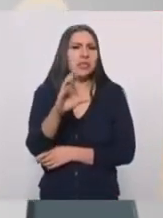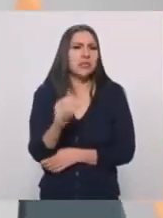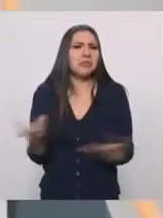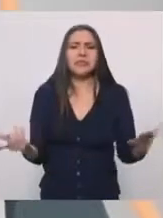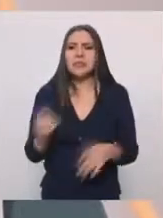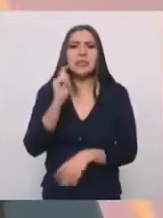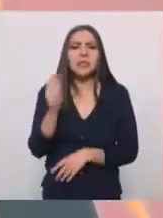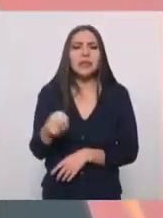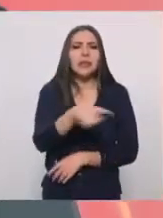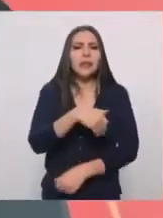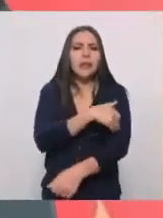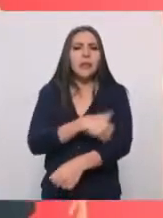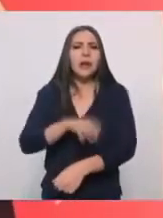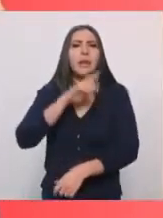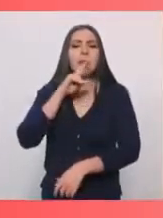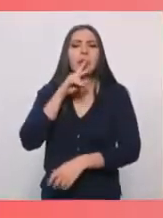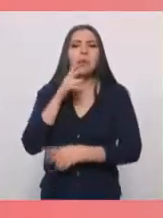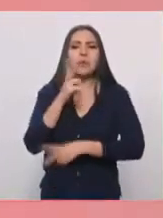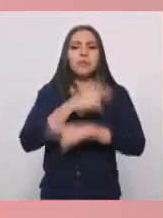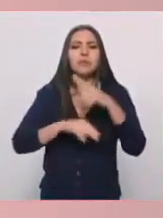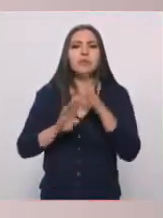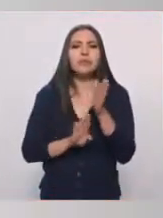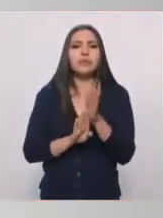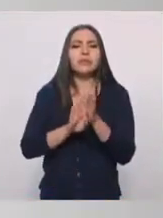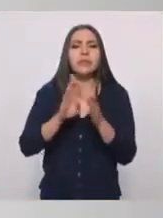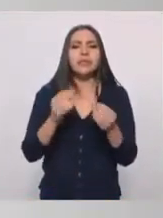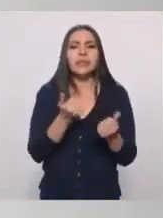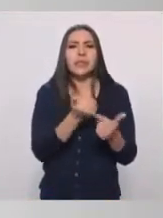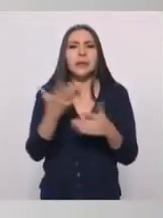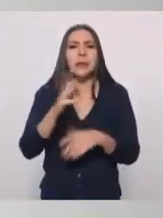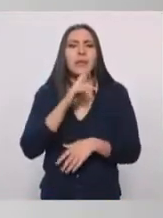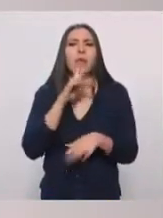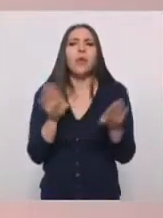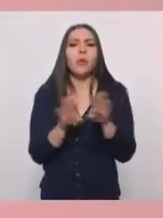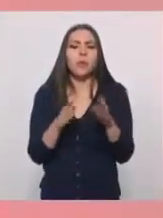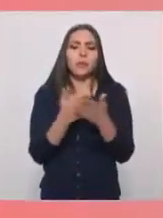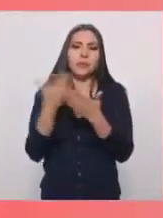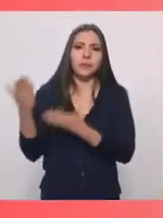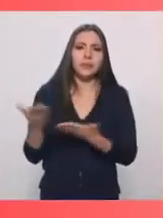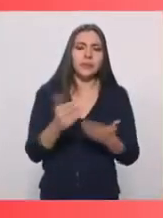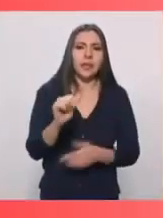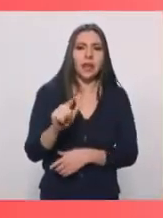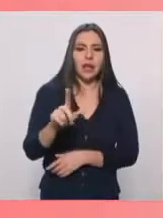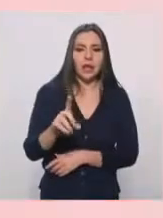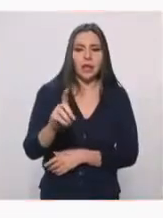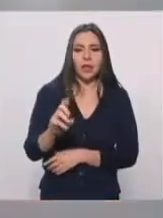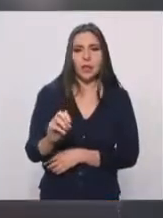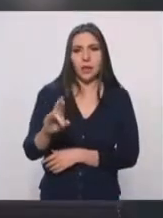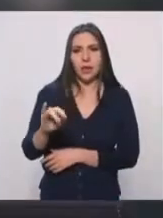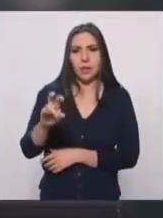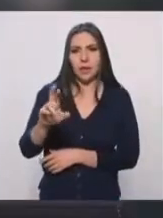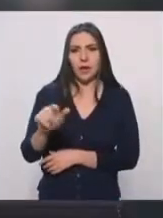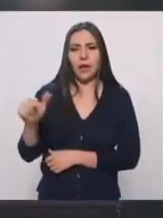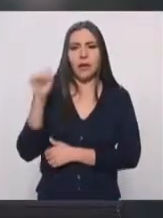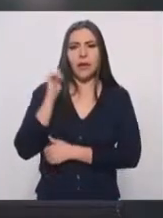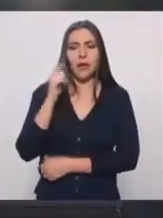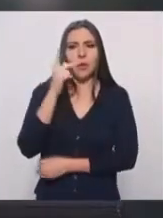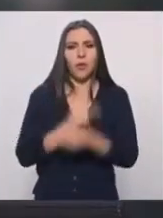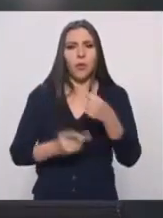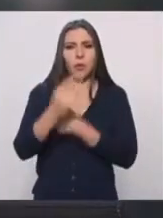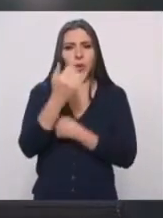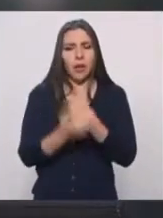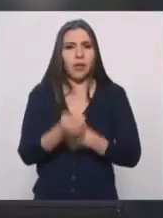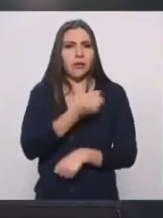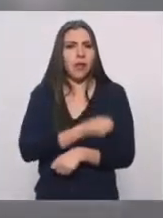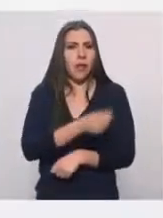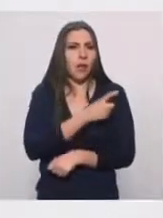en familia? Para platicarnos sobre esto, damos la bienvenida a Aldo Reyes Rivera, él es coordinador del proyecto de salud mental Ondas. ¿Cómo estás? Bienvenido,